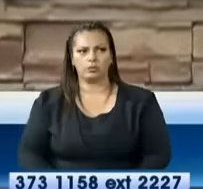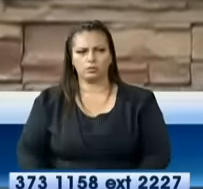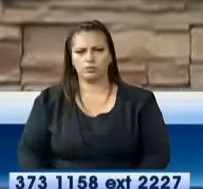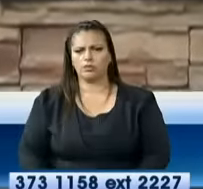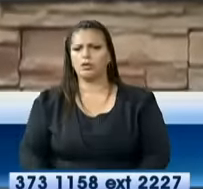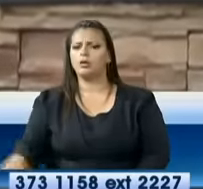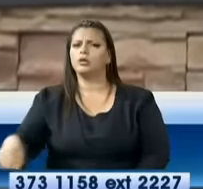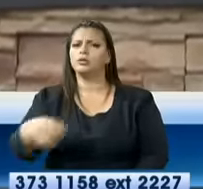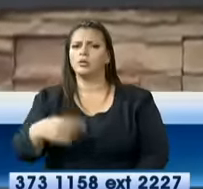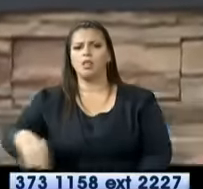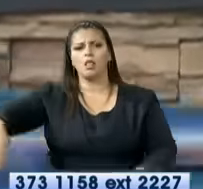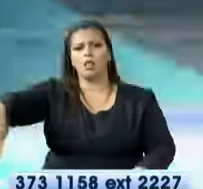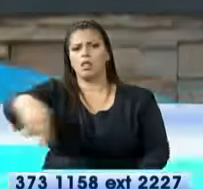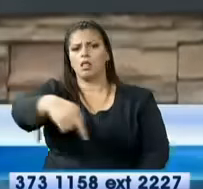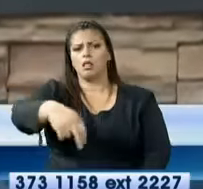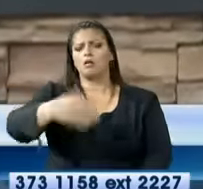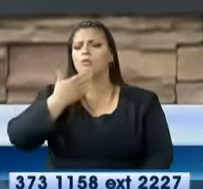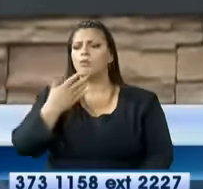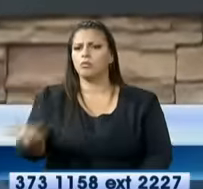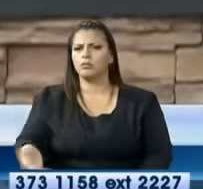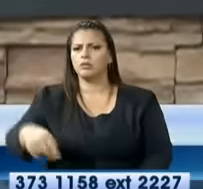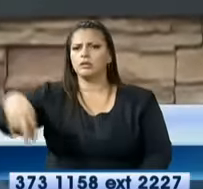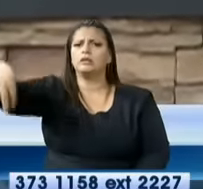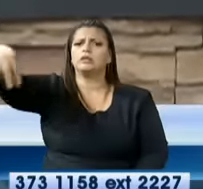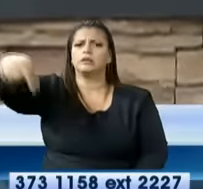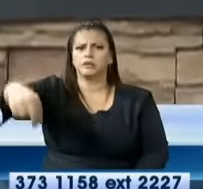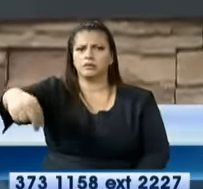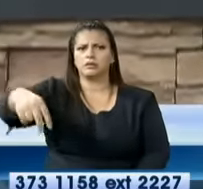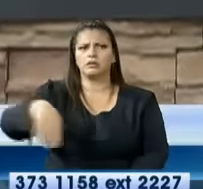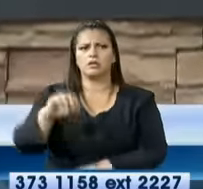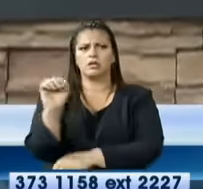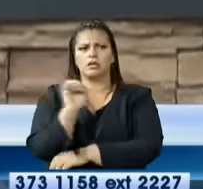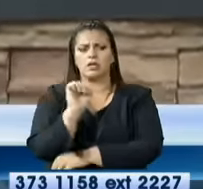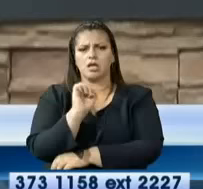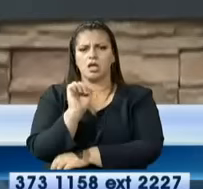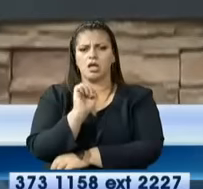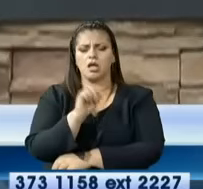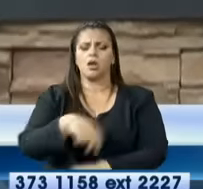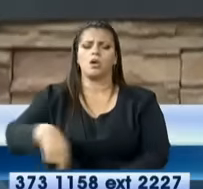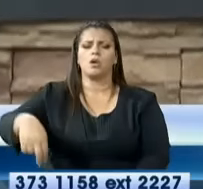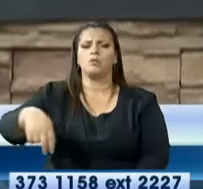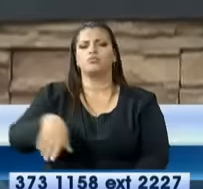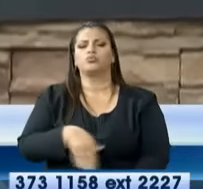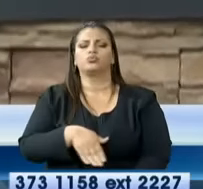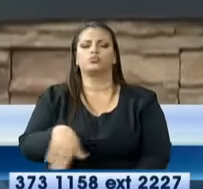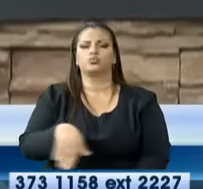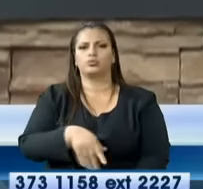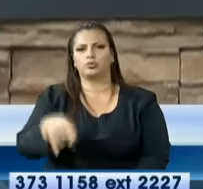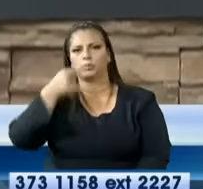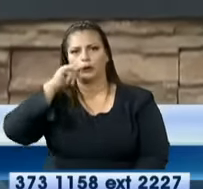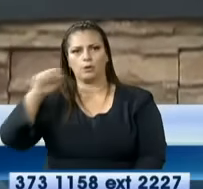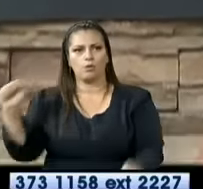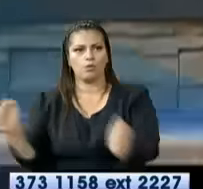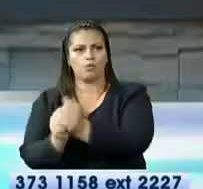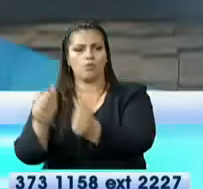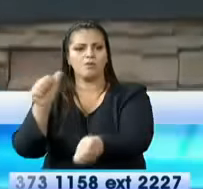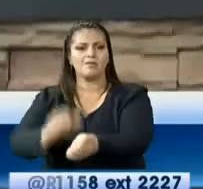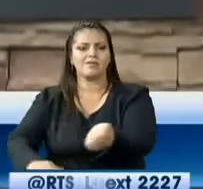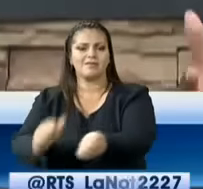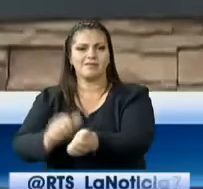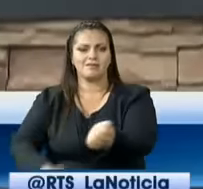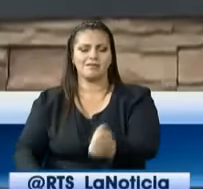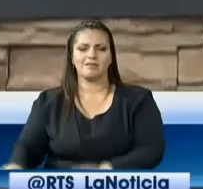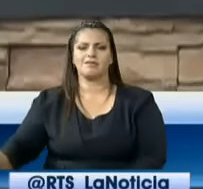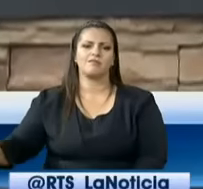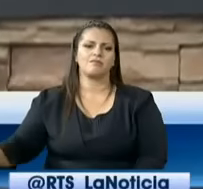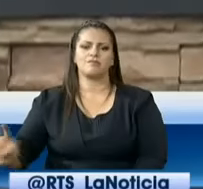vereda, cuando el carro se lo lleva. Incluso dice, él empuja a la hermanita, la más grandecita. Porque eran dos, no hubiera